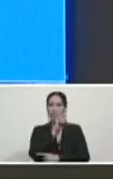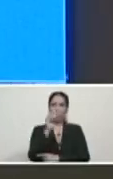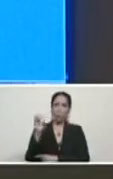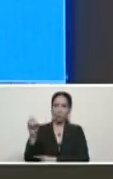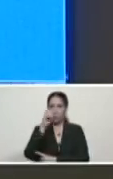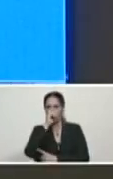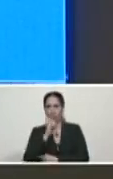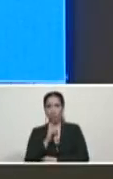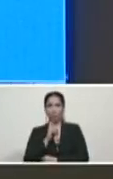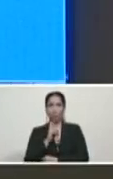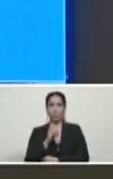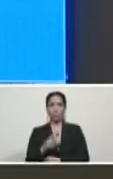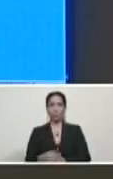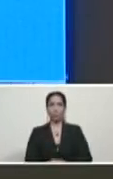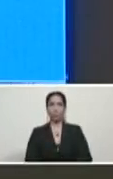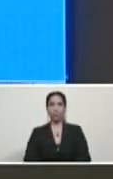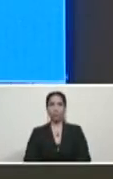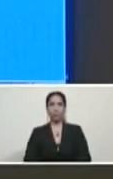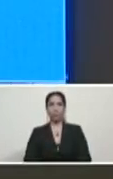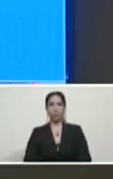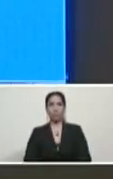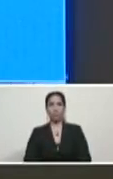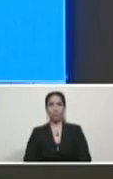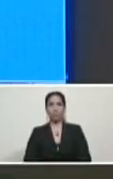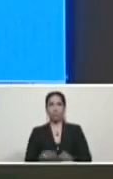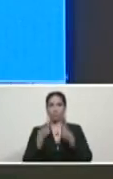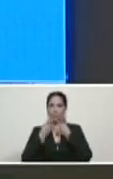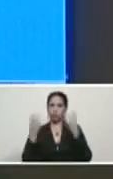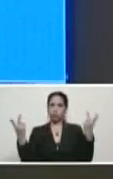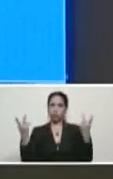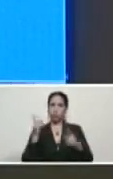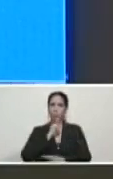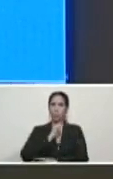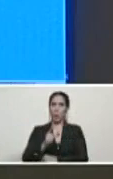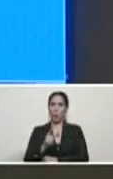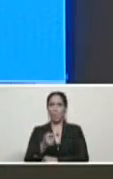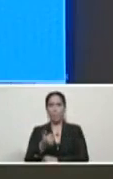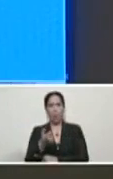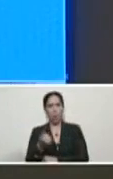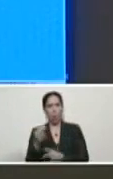años de una declaración poco conocida,